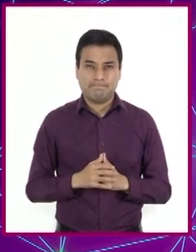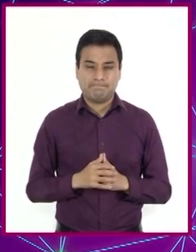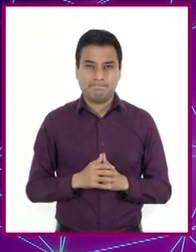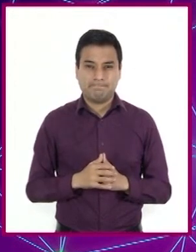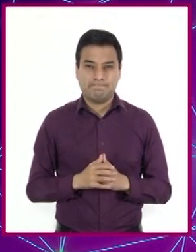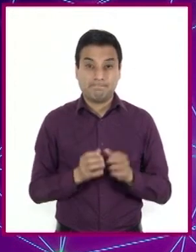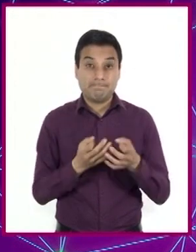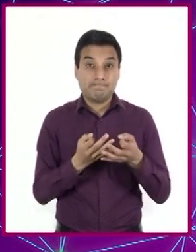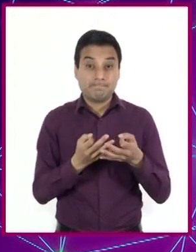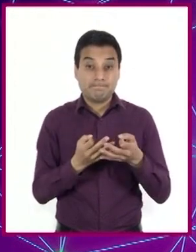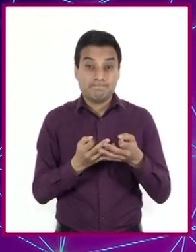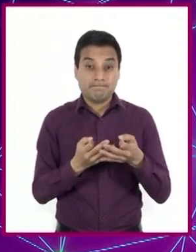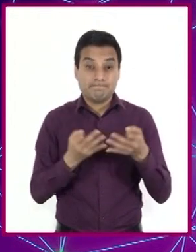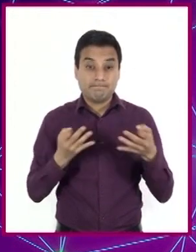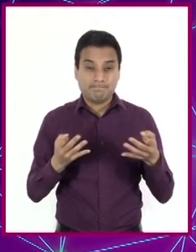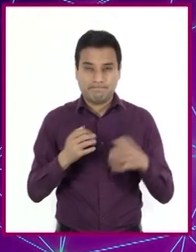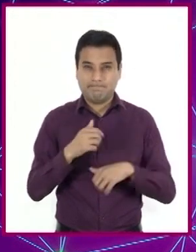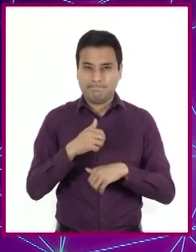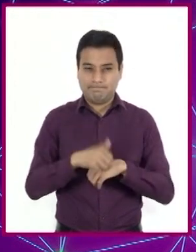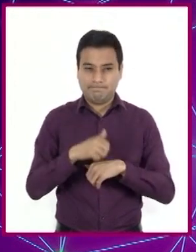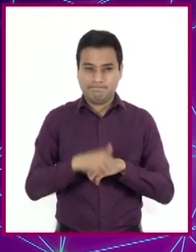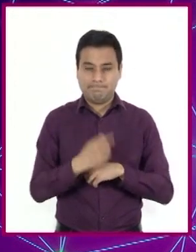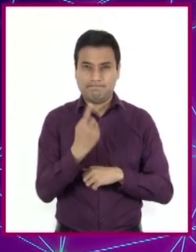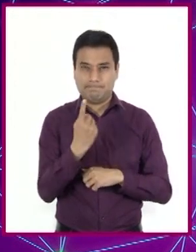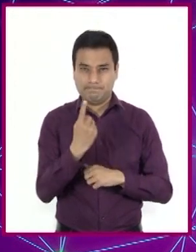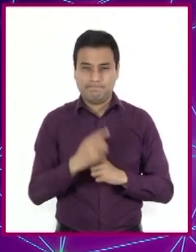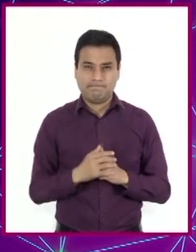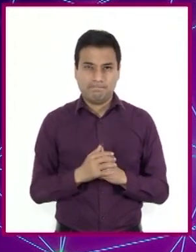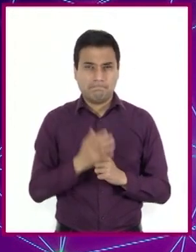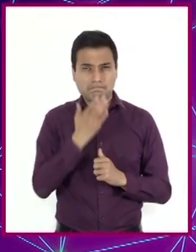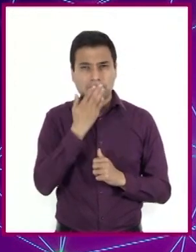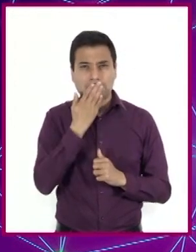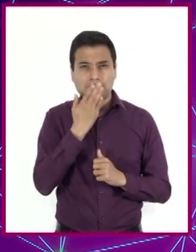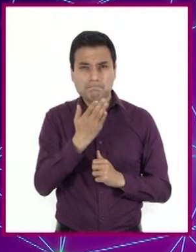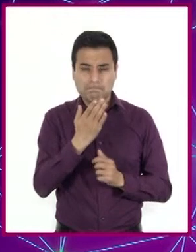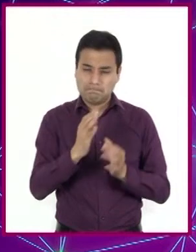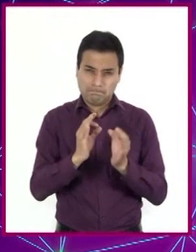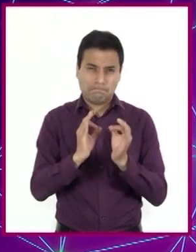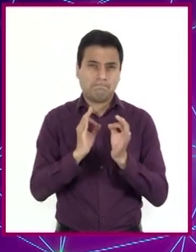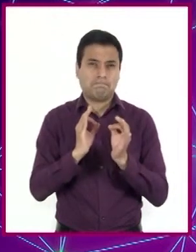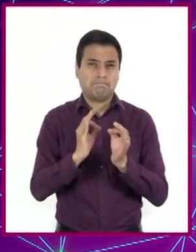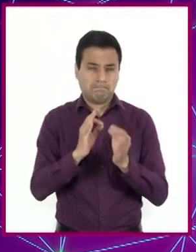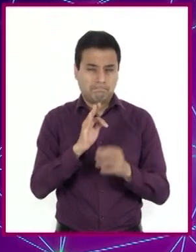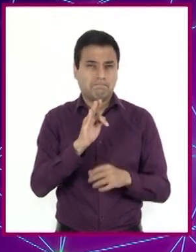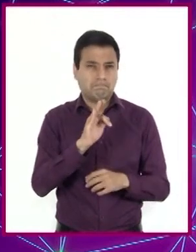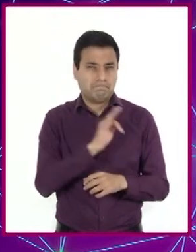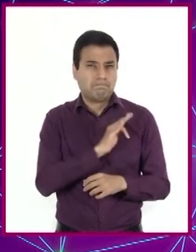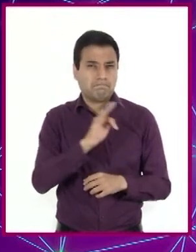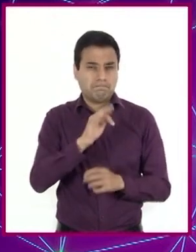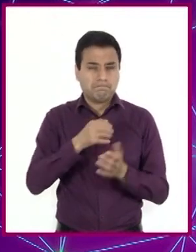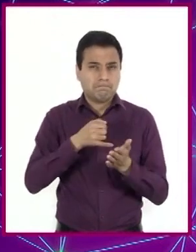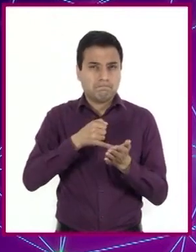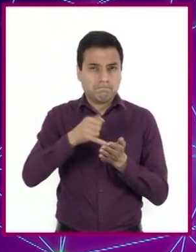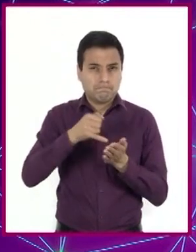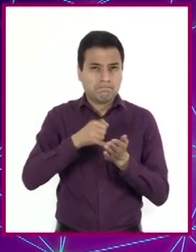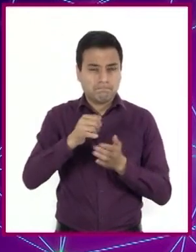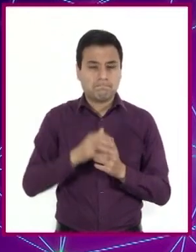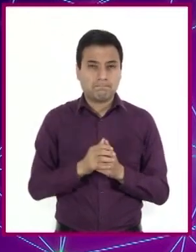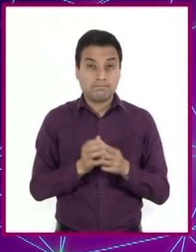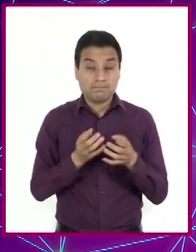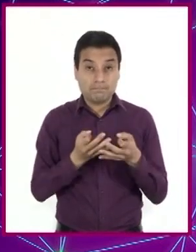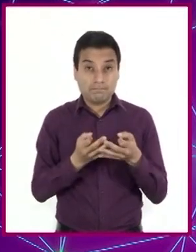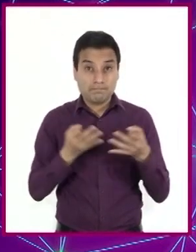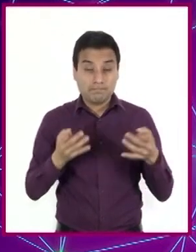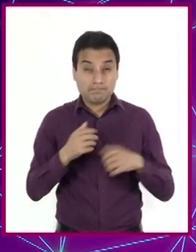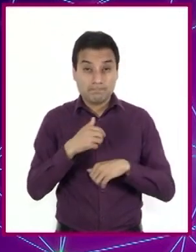Mientras que en el terreno 1 se presentan las condiciones idóneas para el proyecto de agricultura temporal, en el terreno